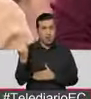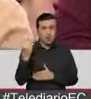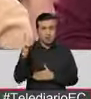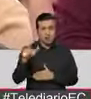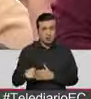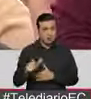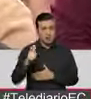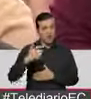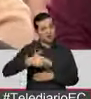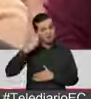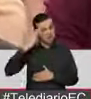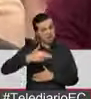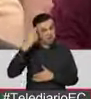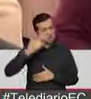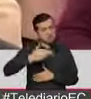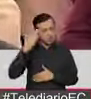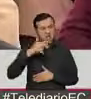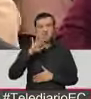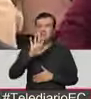mansalva